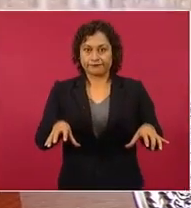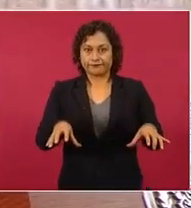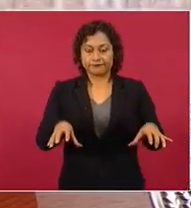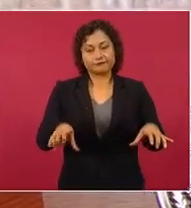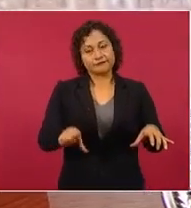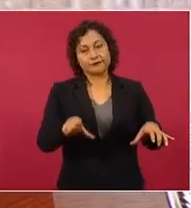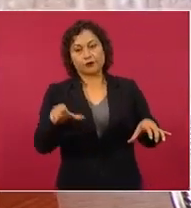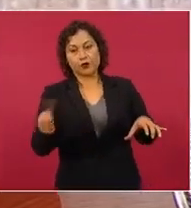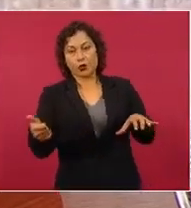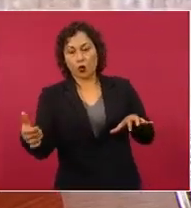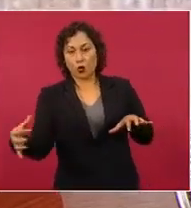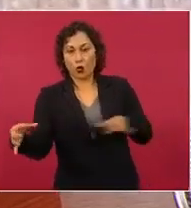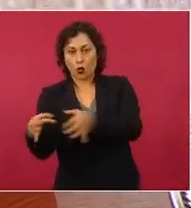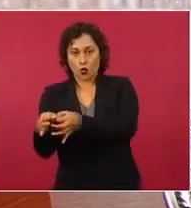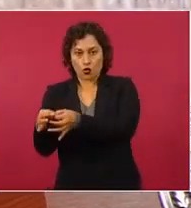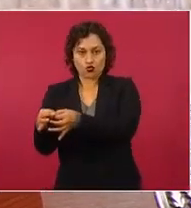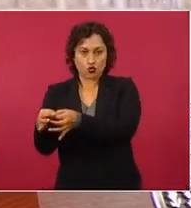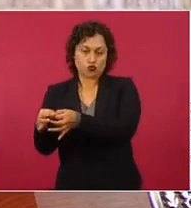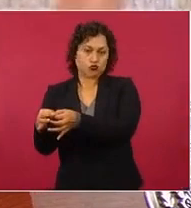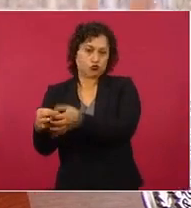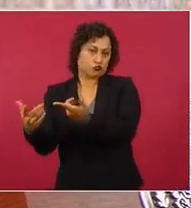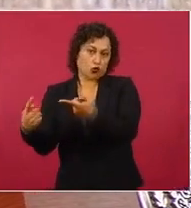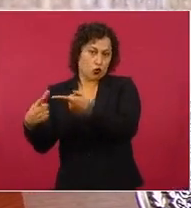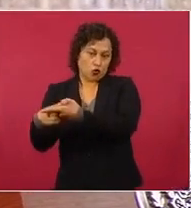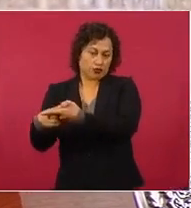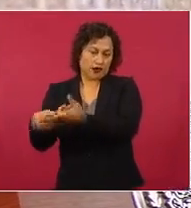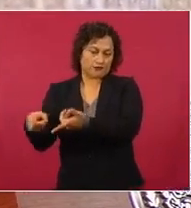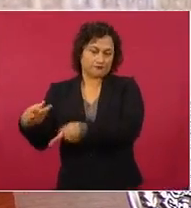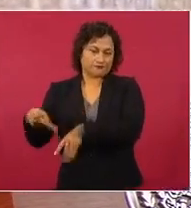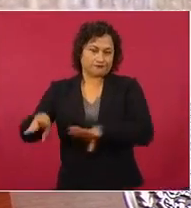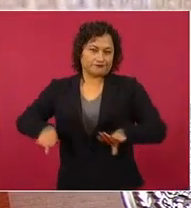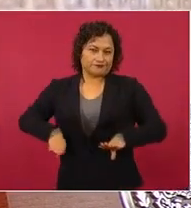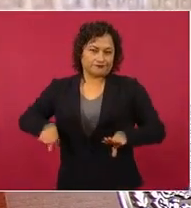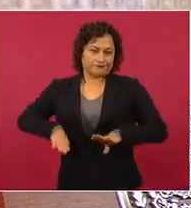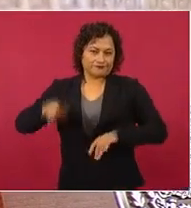con los conservadores, pues.